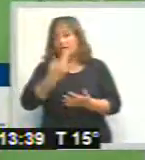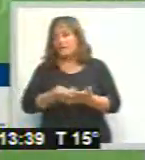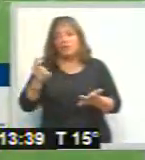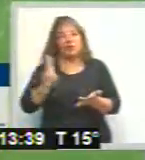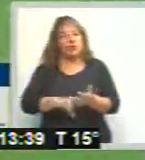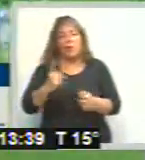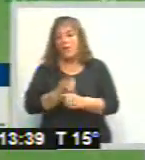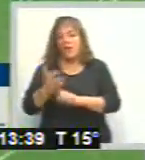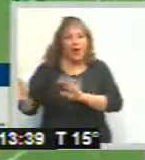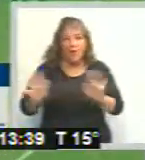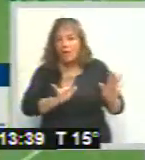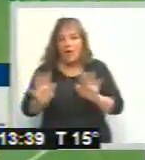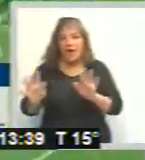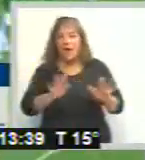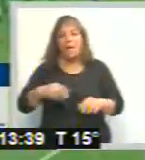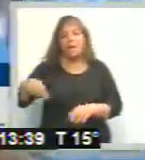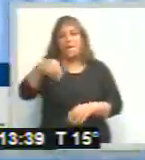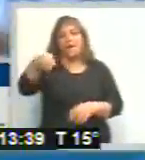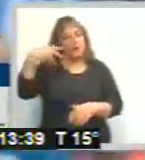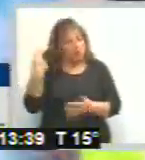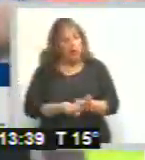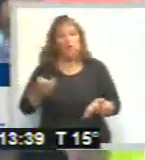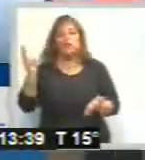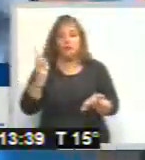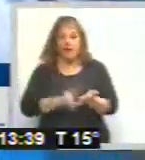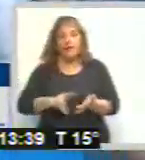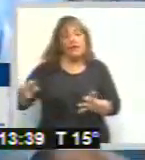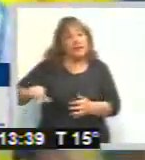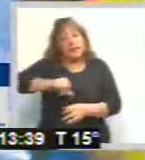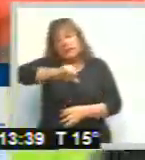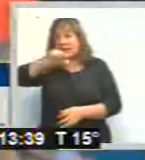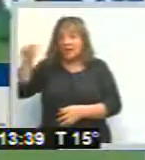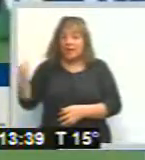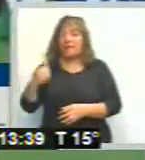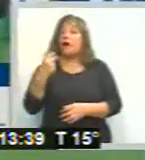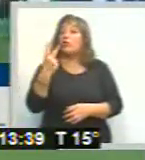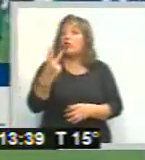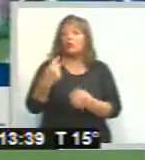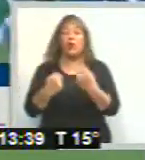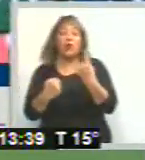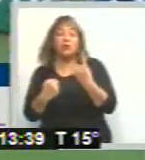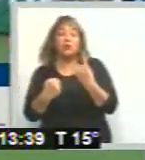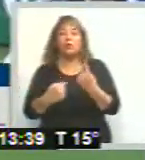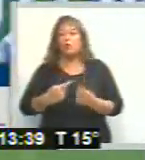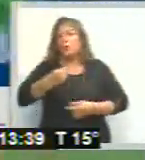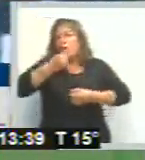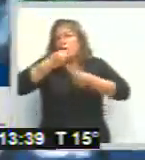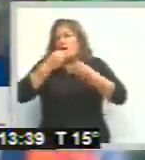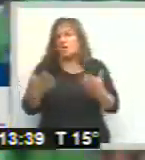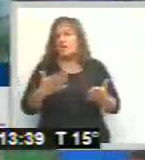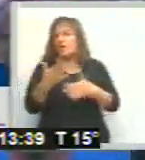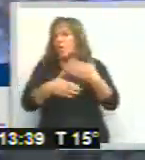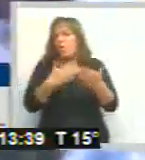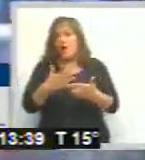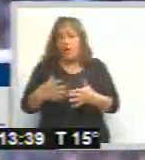Chiquito Romero. Leo Messi nuevamente y la victoria transitoria 2-1 con una magnífica ejecución de